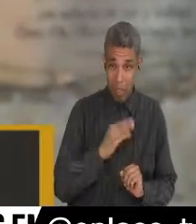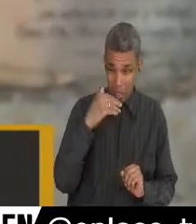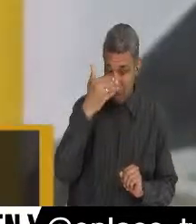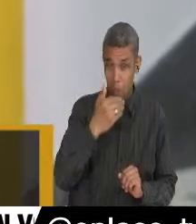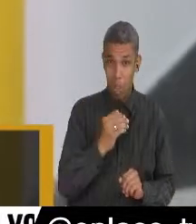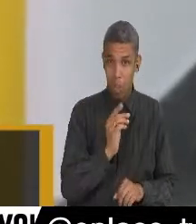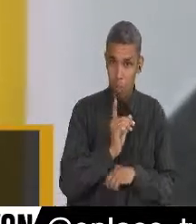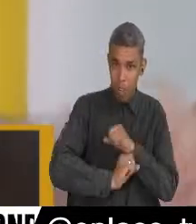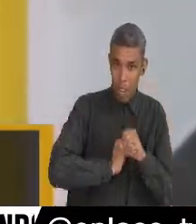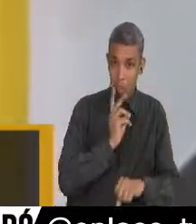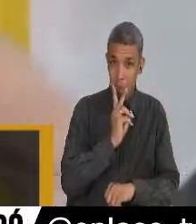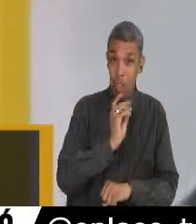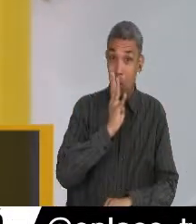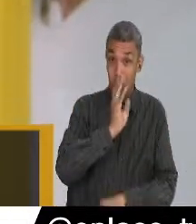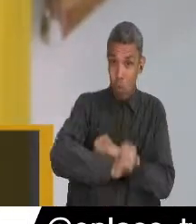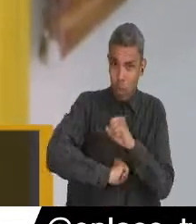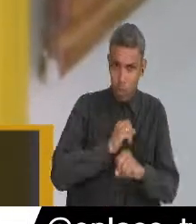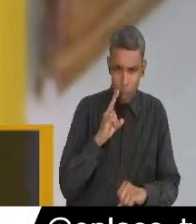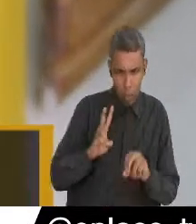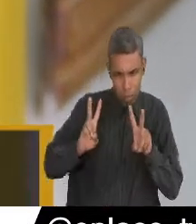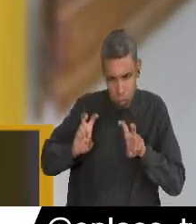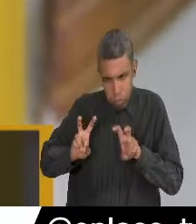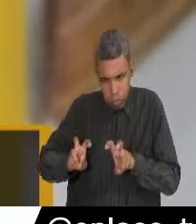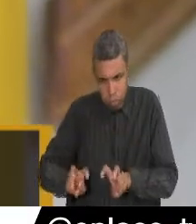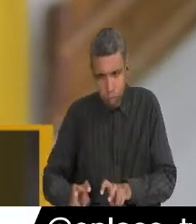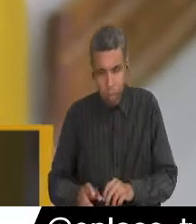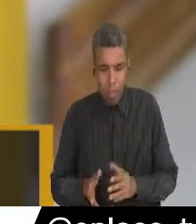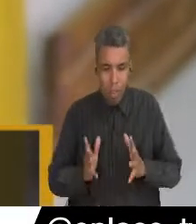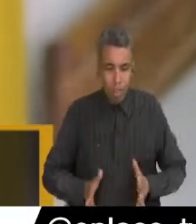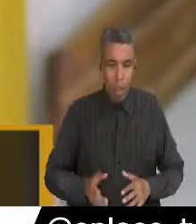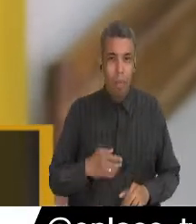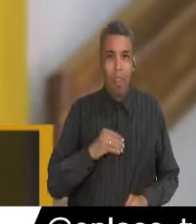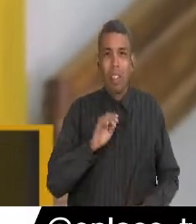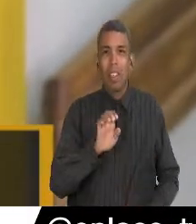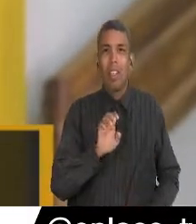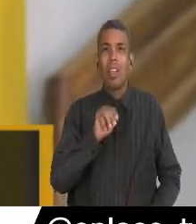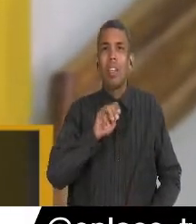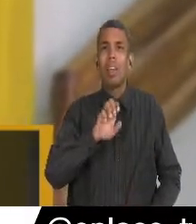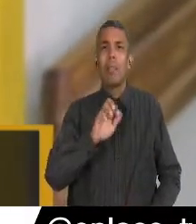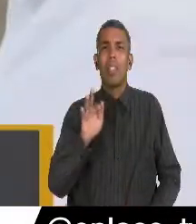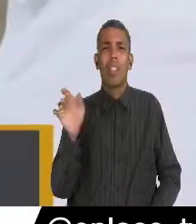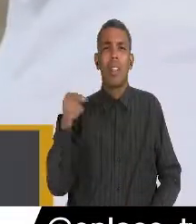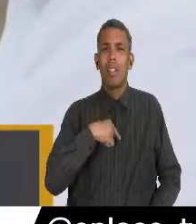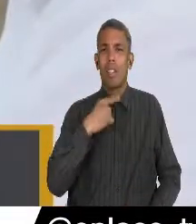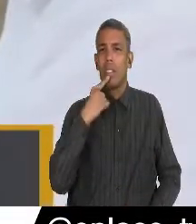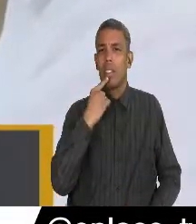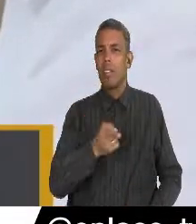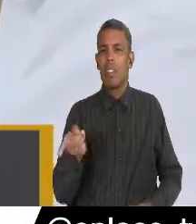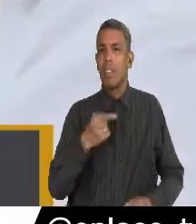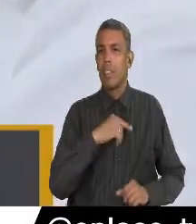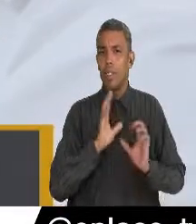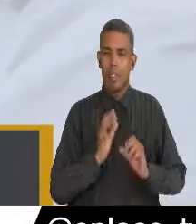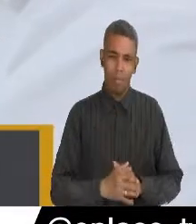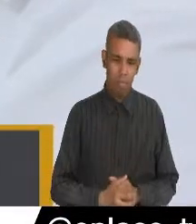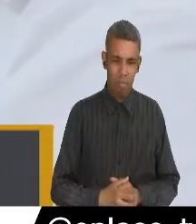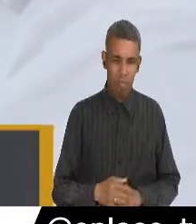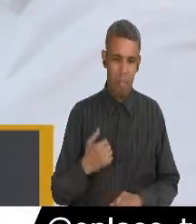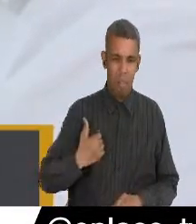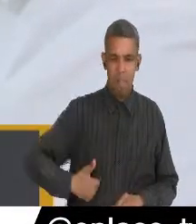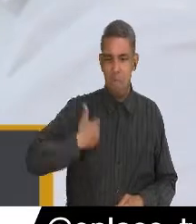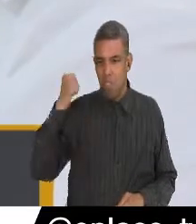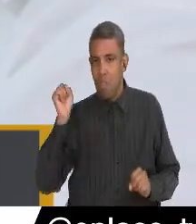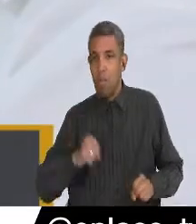historia. Barba asegura que esta obra muestra cómo Rivas excedió los límites de su ejercicio como hombre de radio y terminó en otros escenarios en los que su